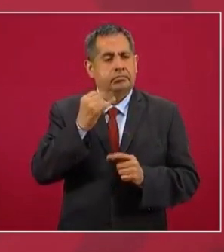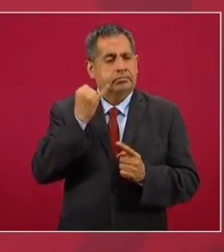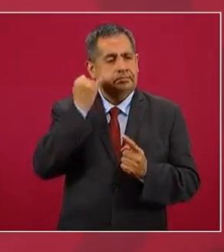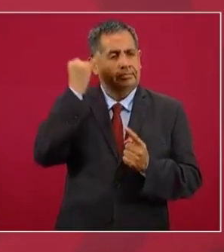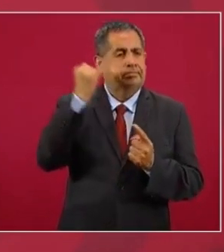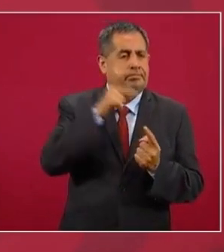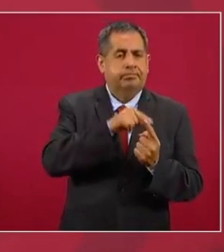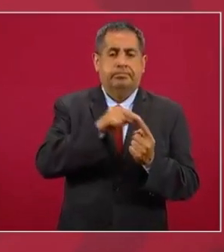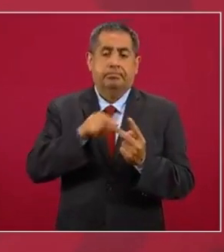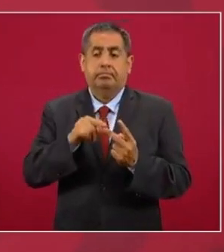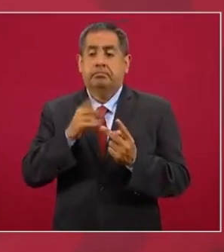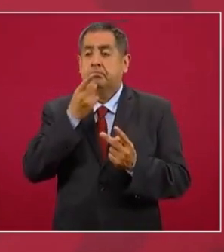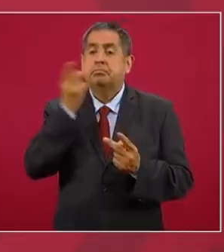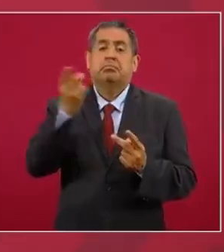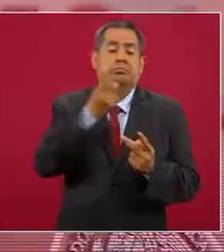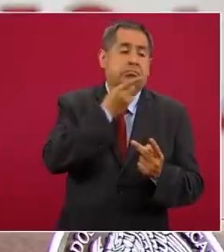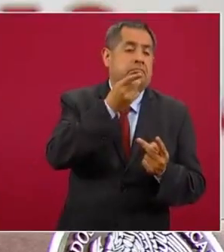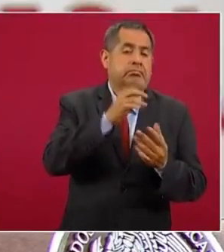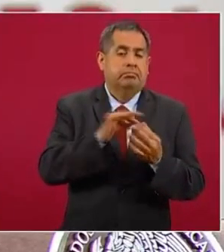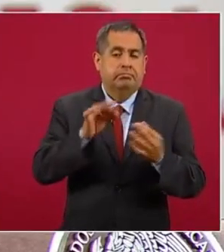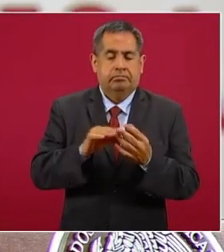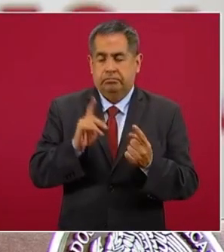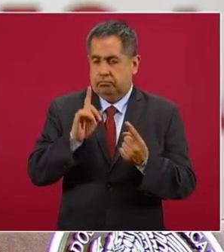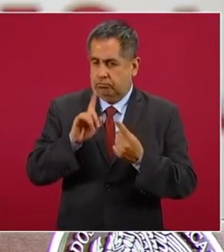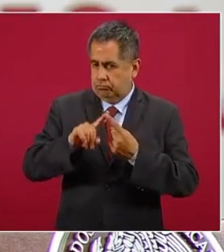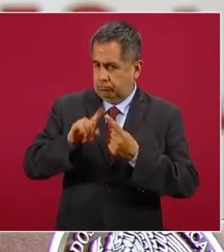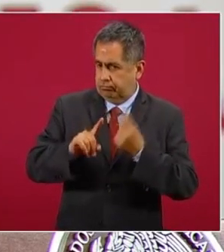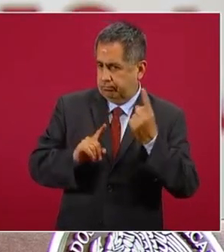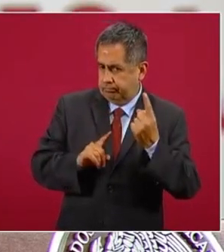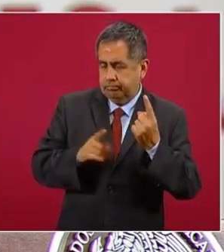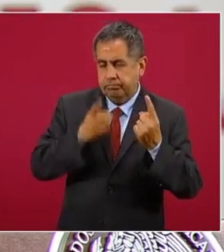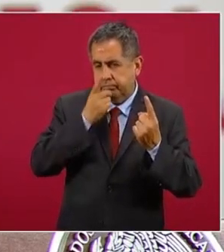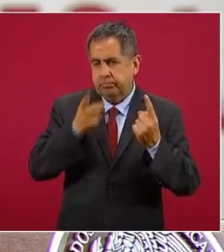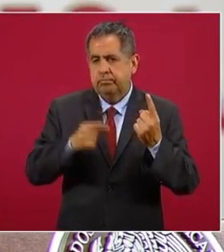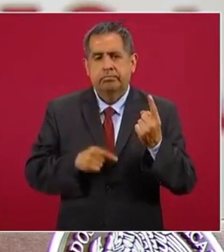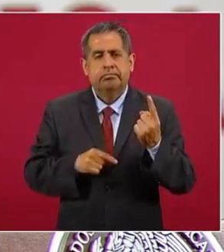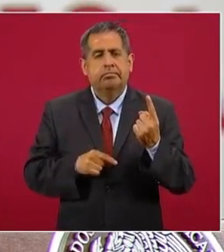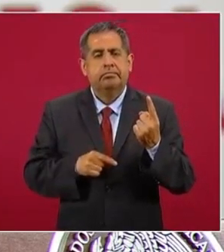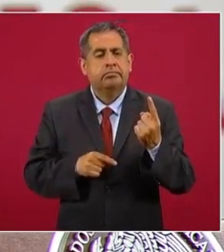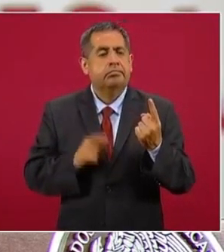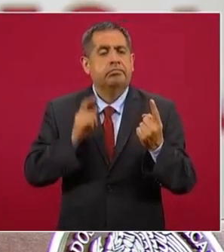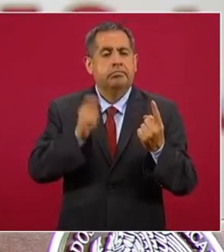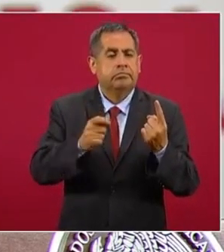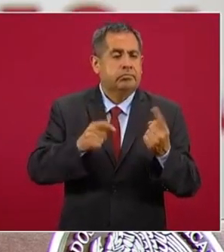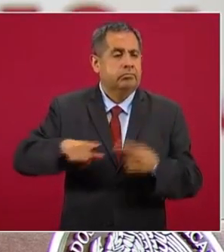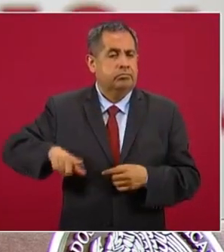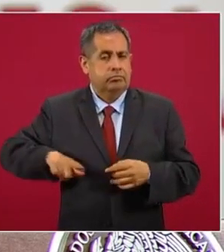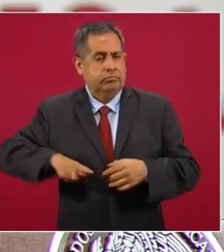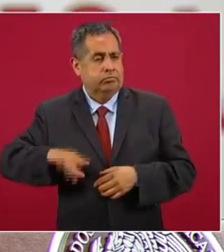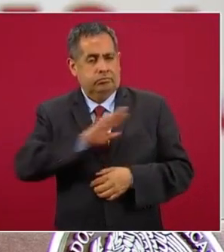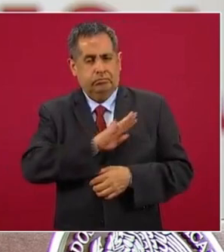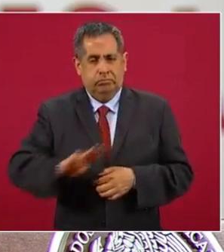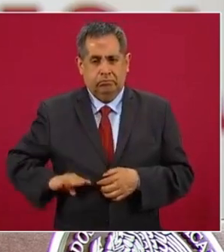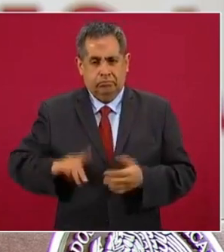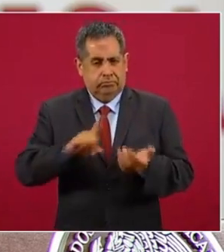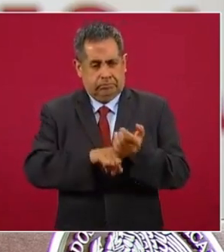versiones. Entonces, una de que tuvo que ver con el gobierno municipal